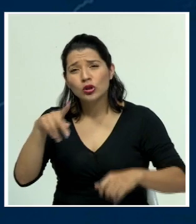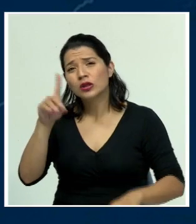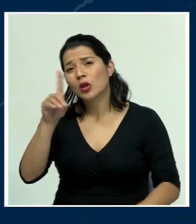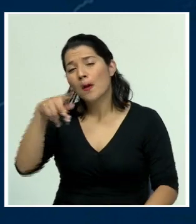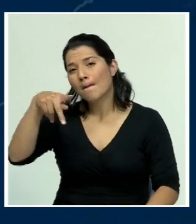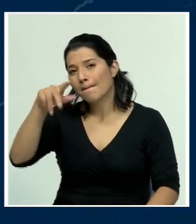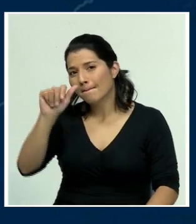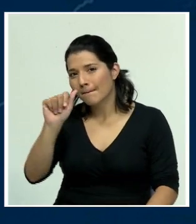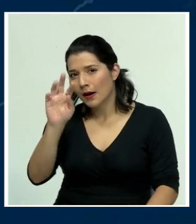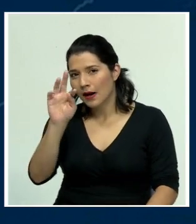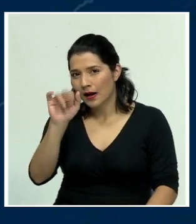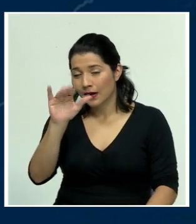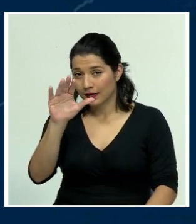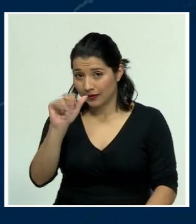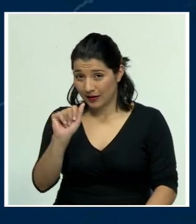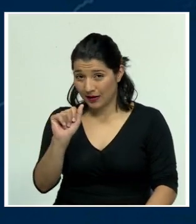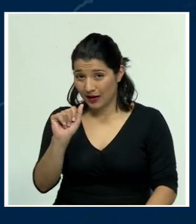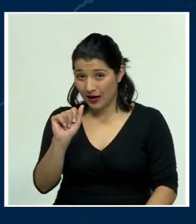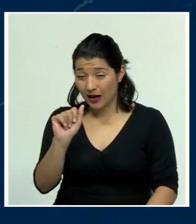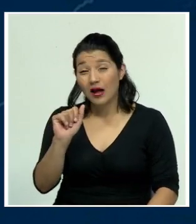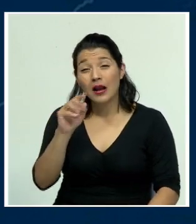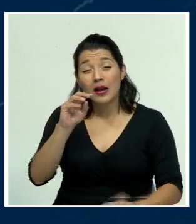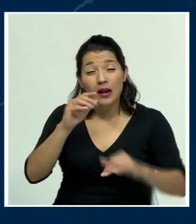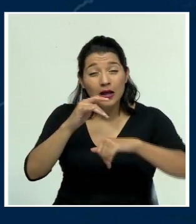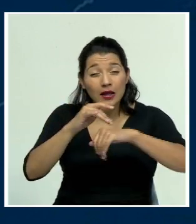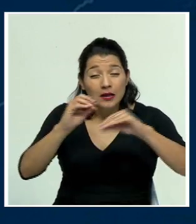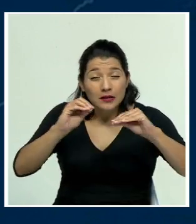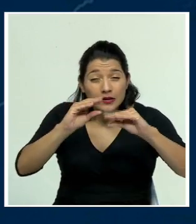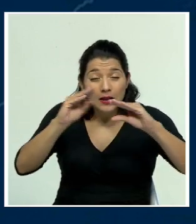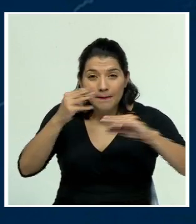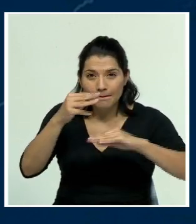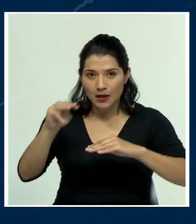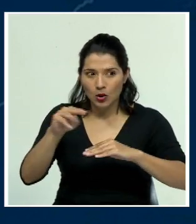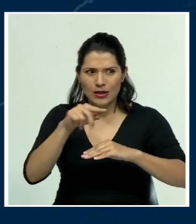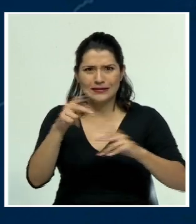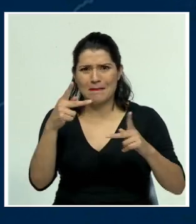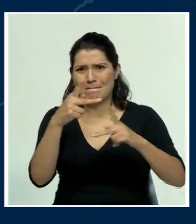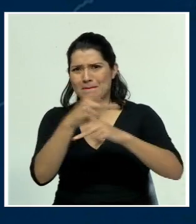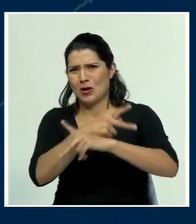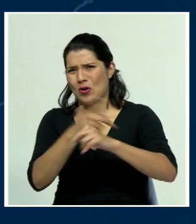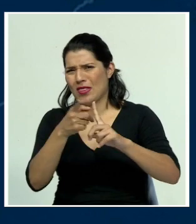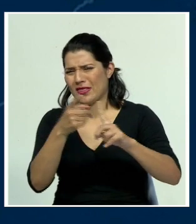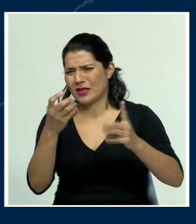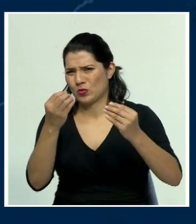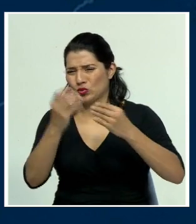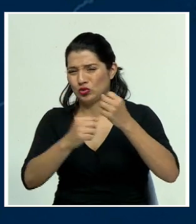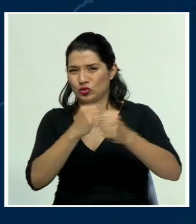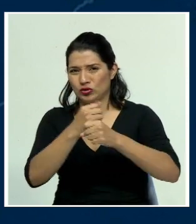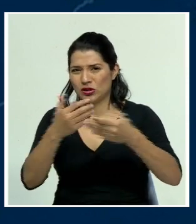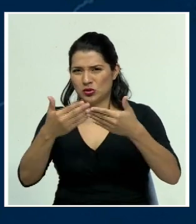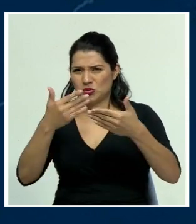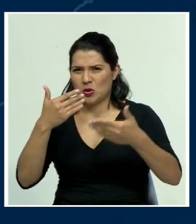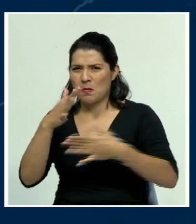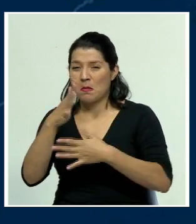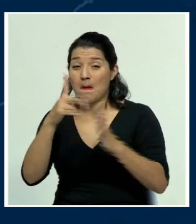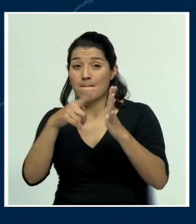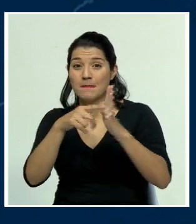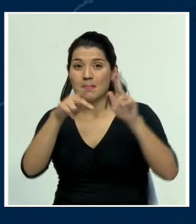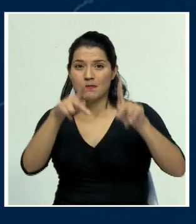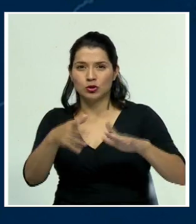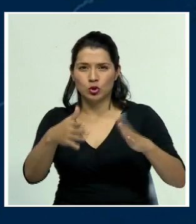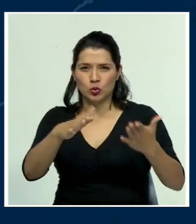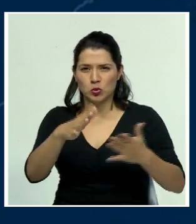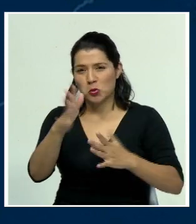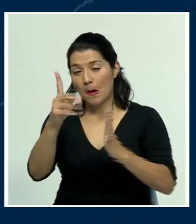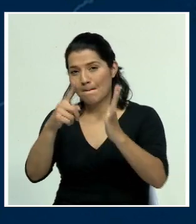del miércoles. Es el peor seísmo que azota el país en décadas. Las cifras provisionales hablan de más de 1.000 muertos y más de